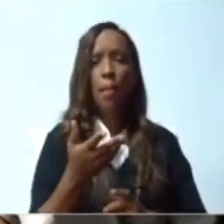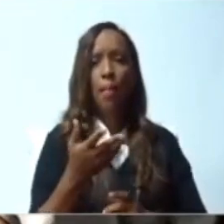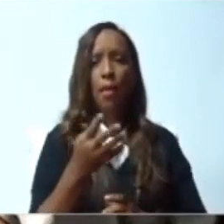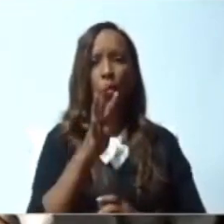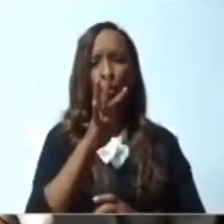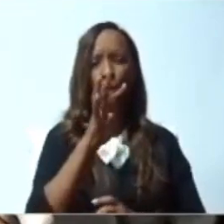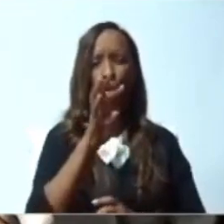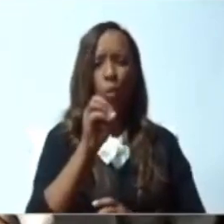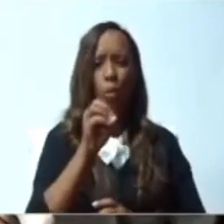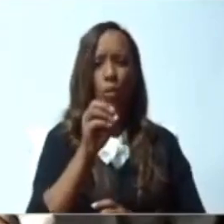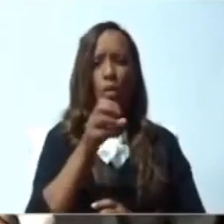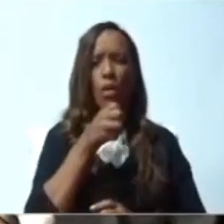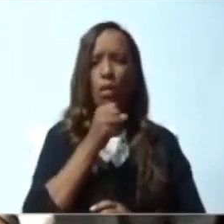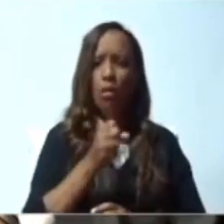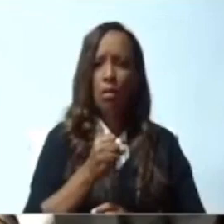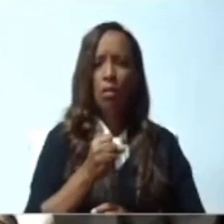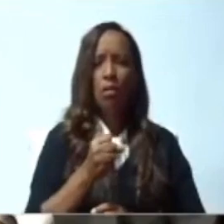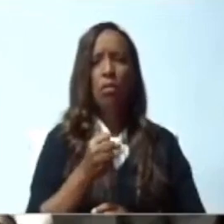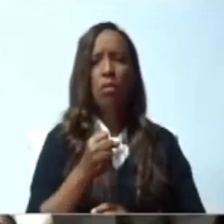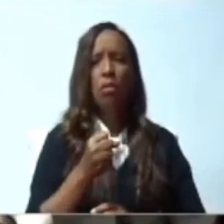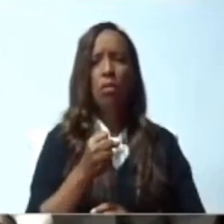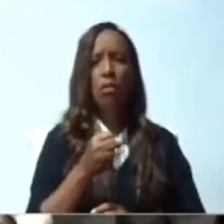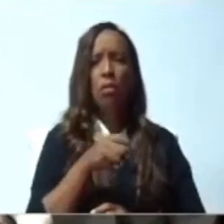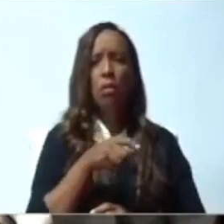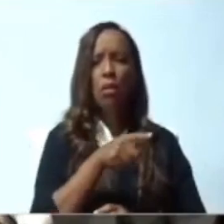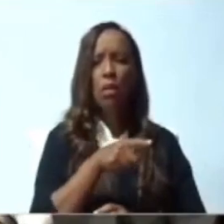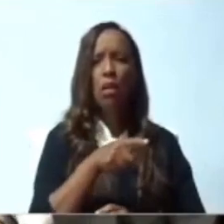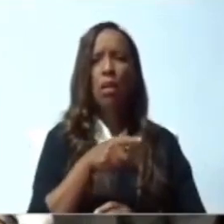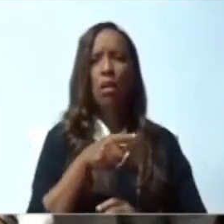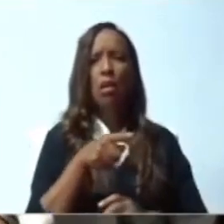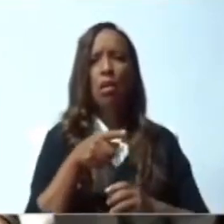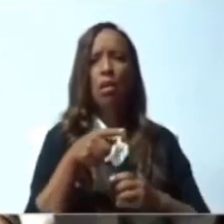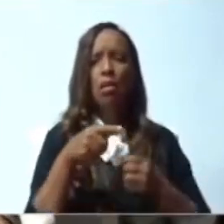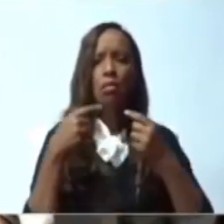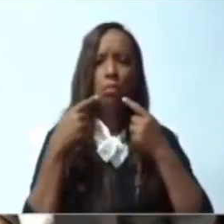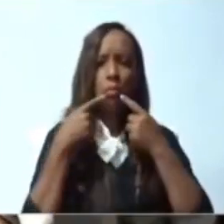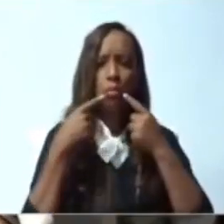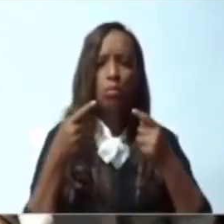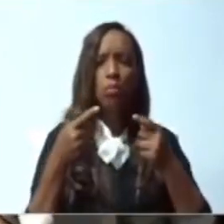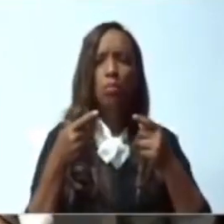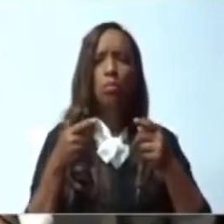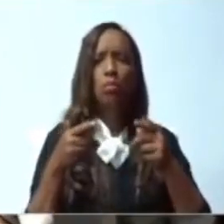amabilidad de ofrecer un minuto de silencio en la memoria de